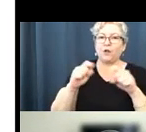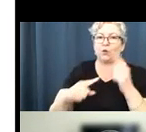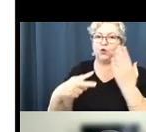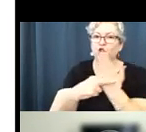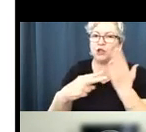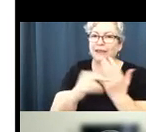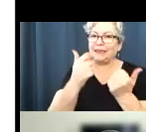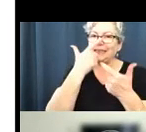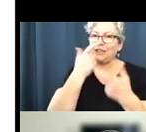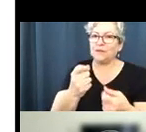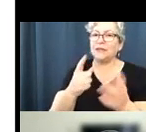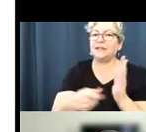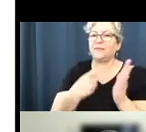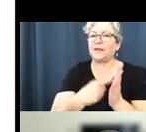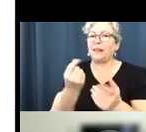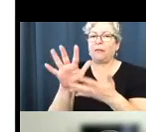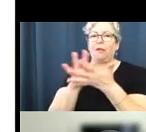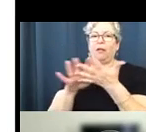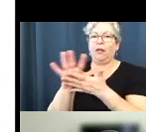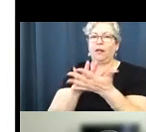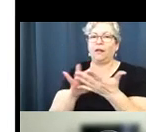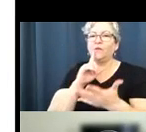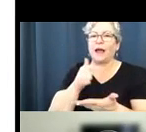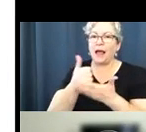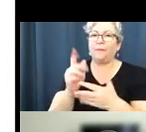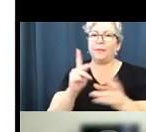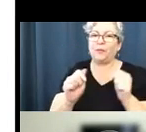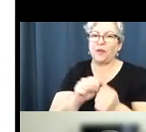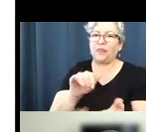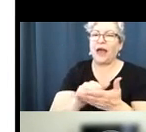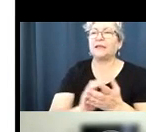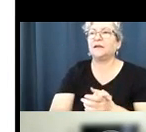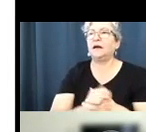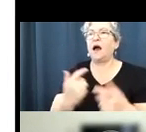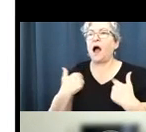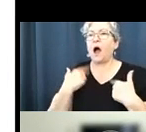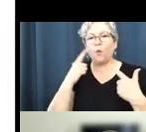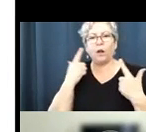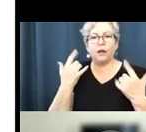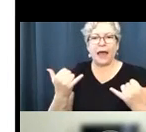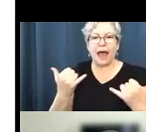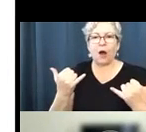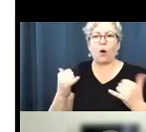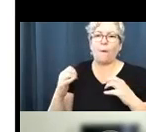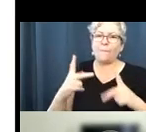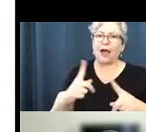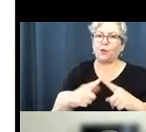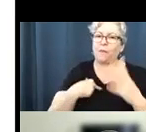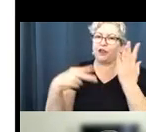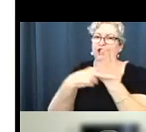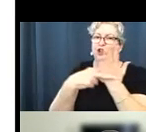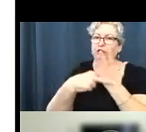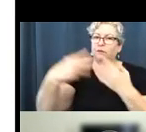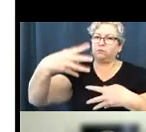está afectando mi manera de poder, ¿verdad? Tener una ayudita, ¿no? Voy entonces